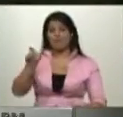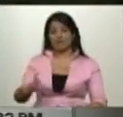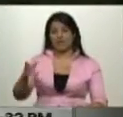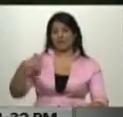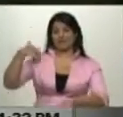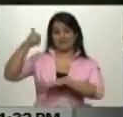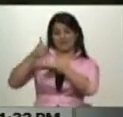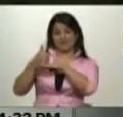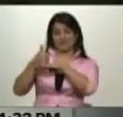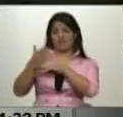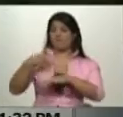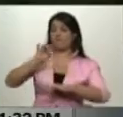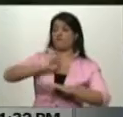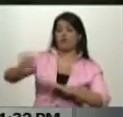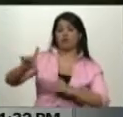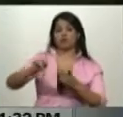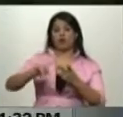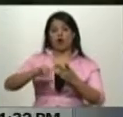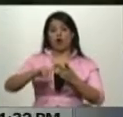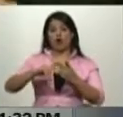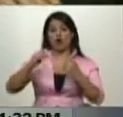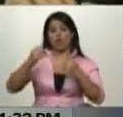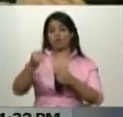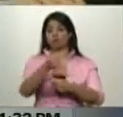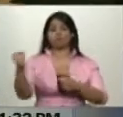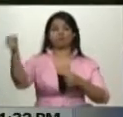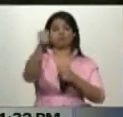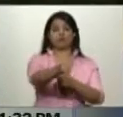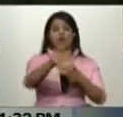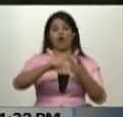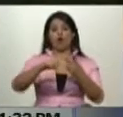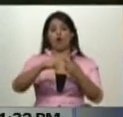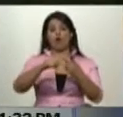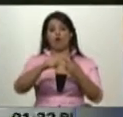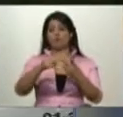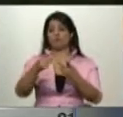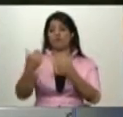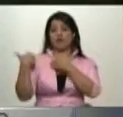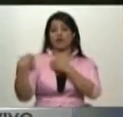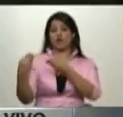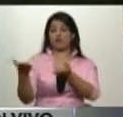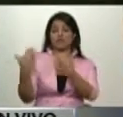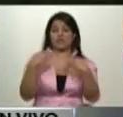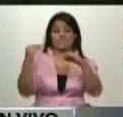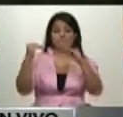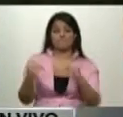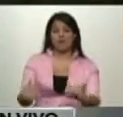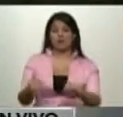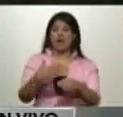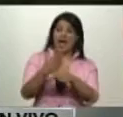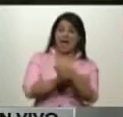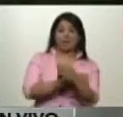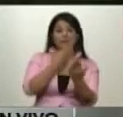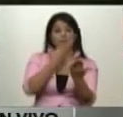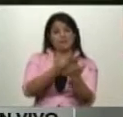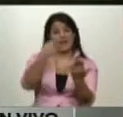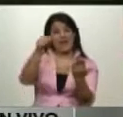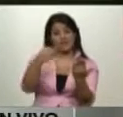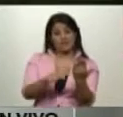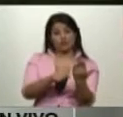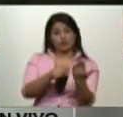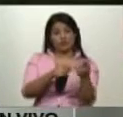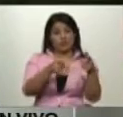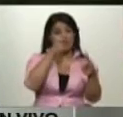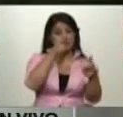que despide, traslade o desmejore a un trabajador o trabajadora amparado por la inamovilidad laboral sin haber solicitado previamente la calificación